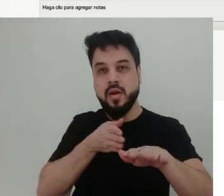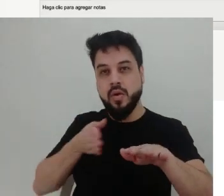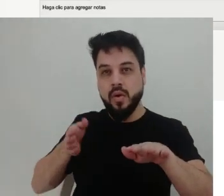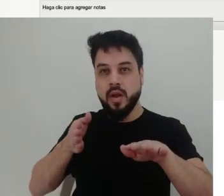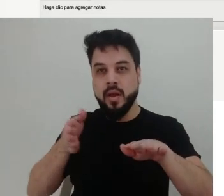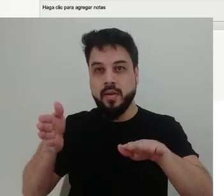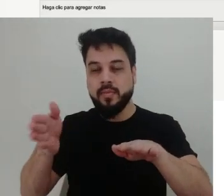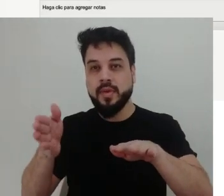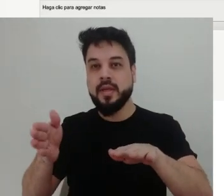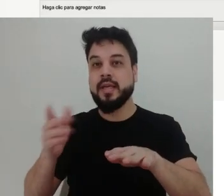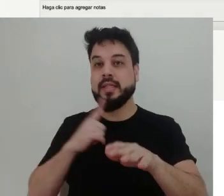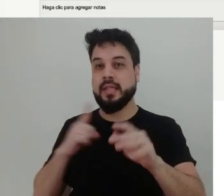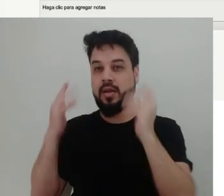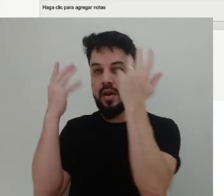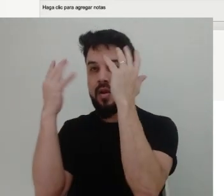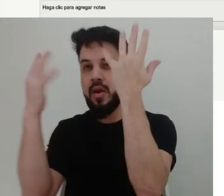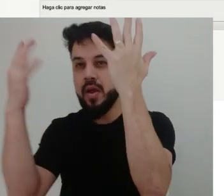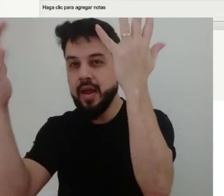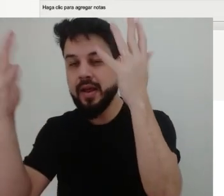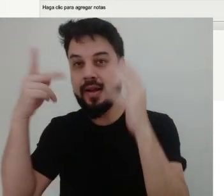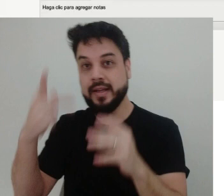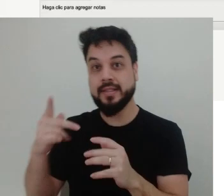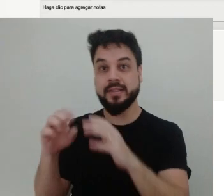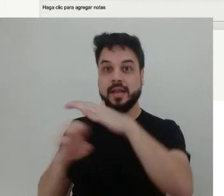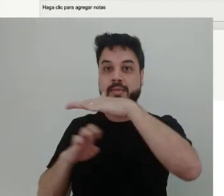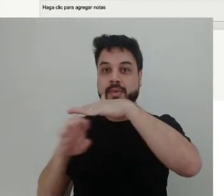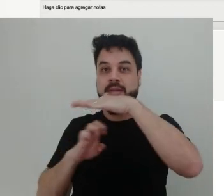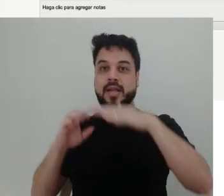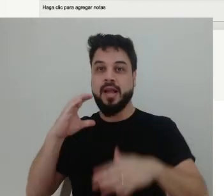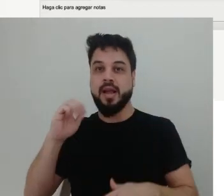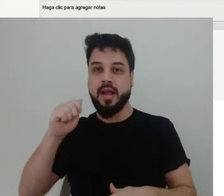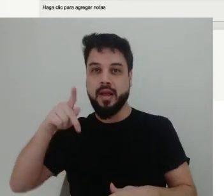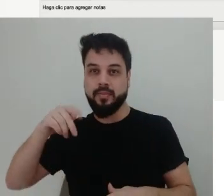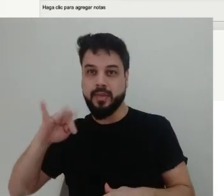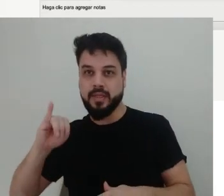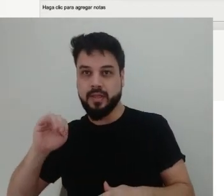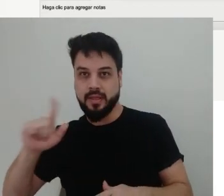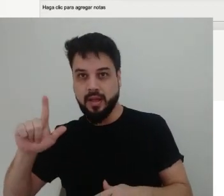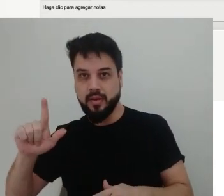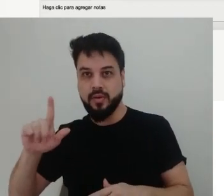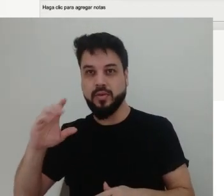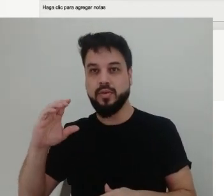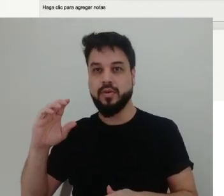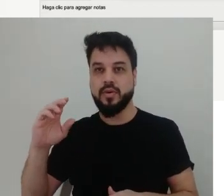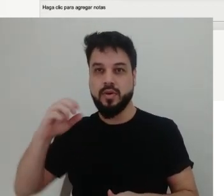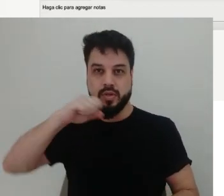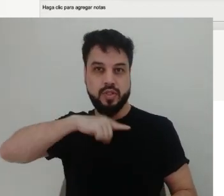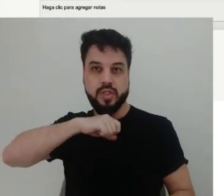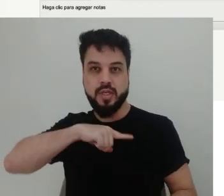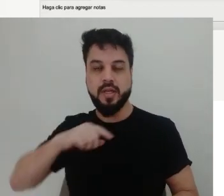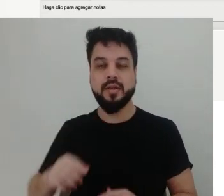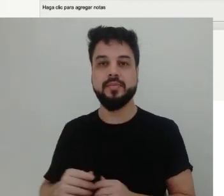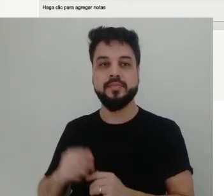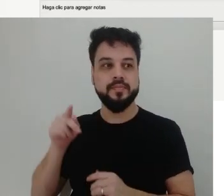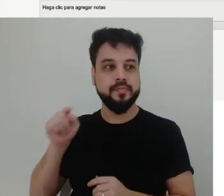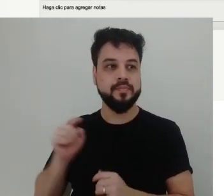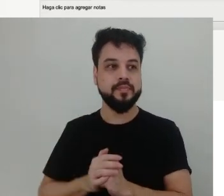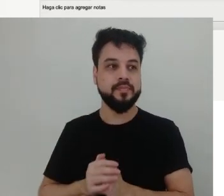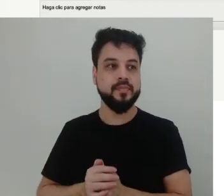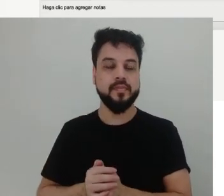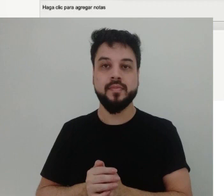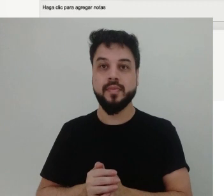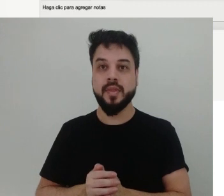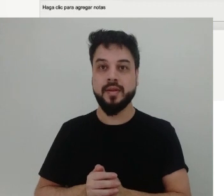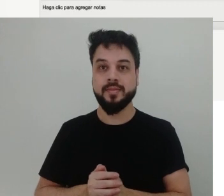yo realicé una serie de entrevistas. Estas entrevistas, estos trabajos, estos talleres en el